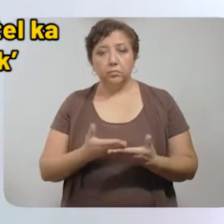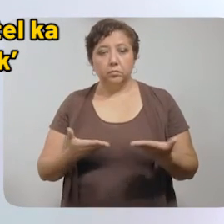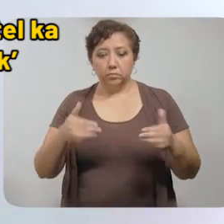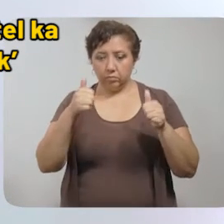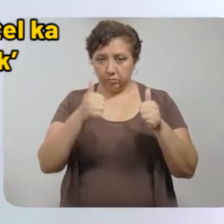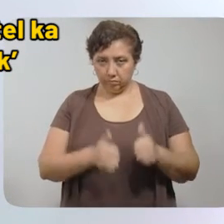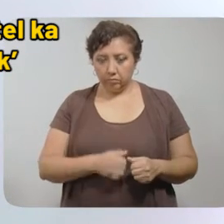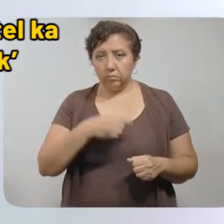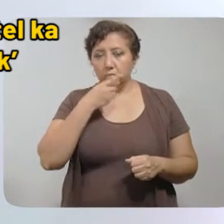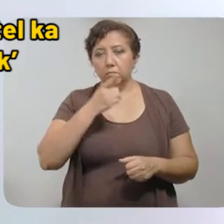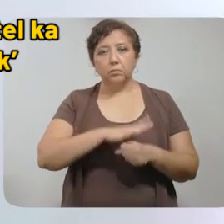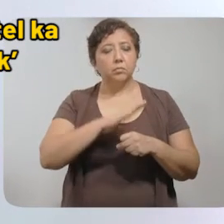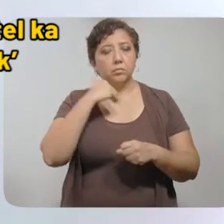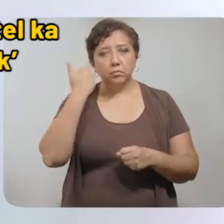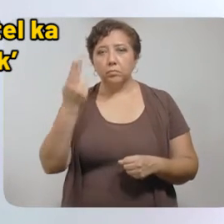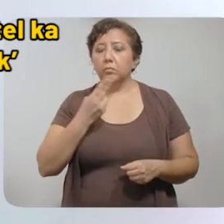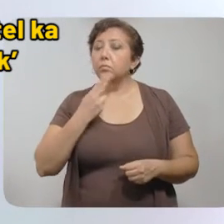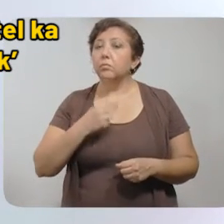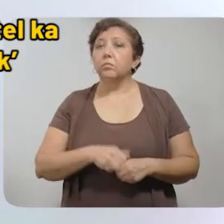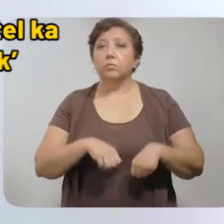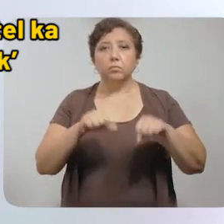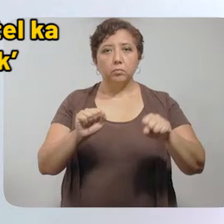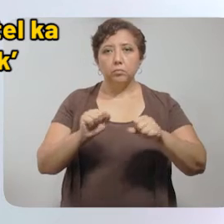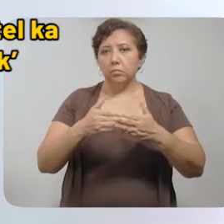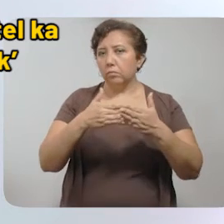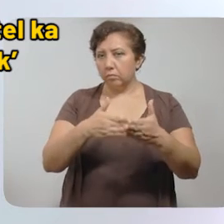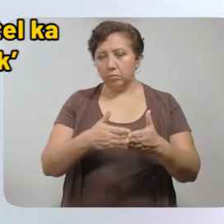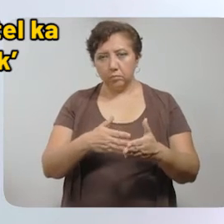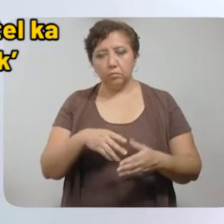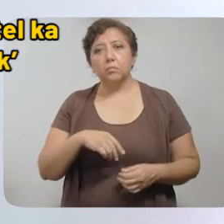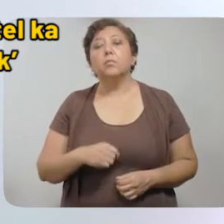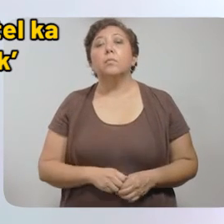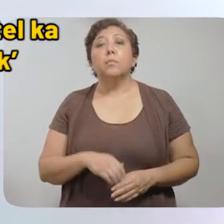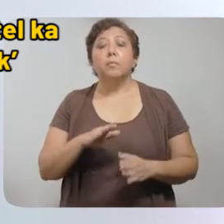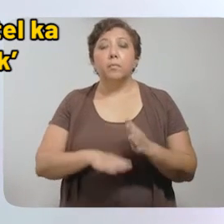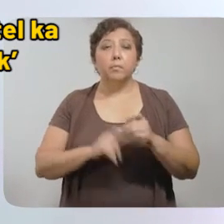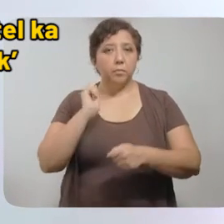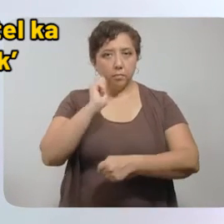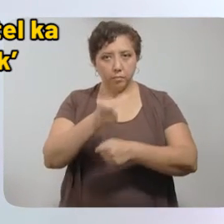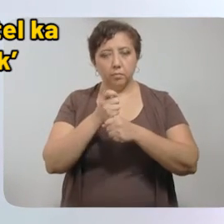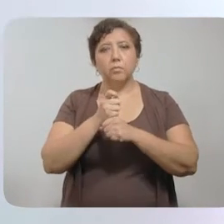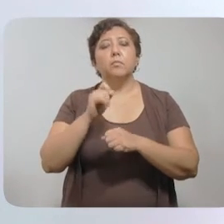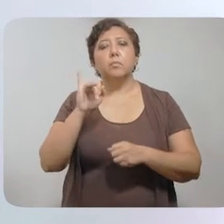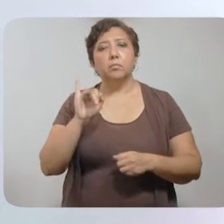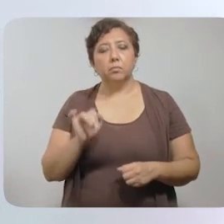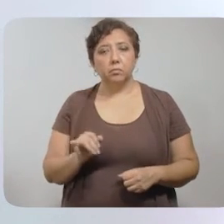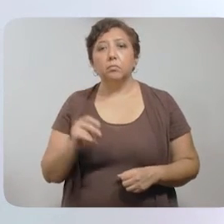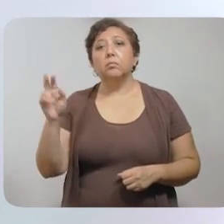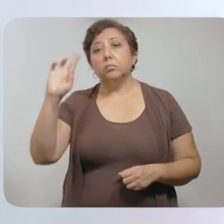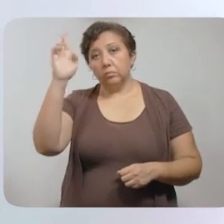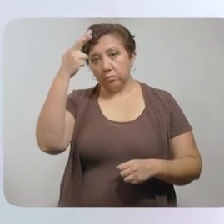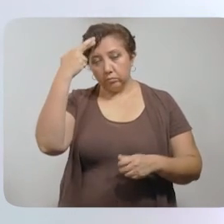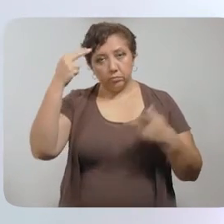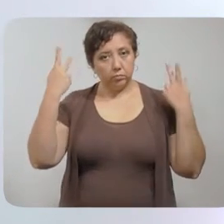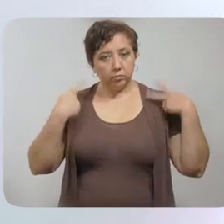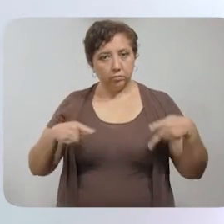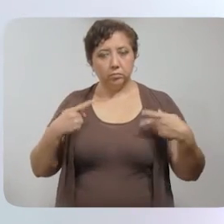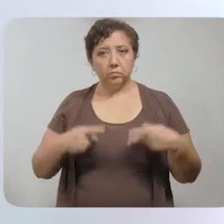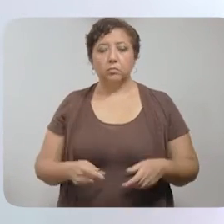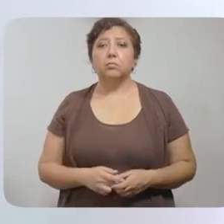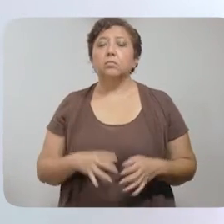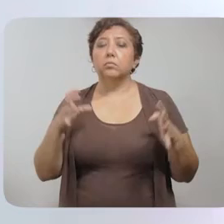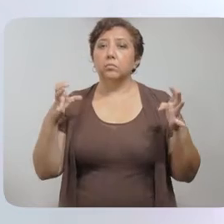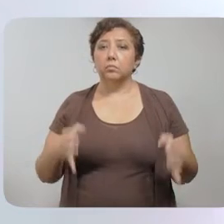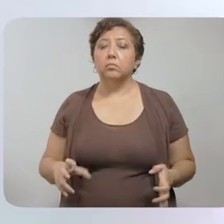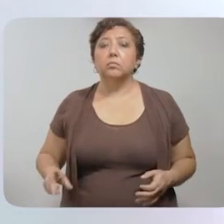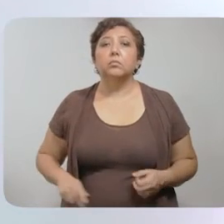se prohibirá el uso de cualquier vehículo acuático con motor, excepto las dedicadas a la pesca ribereña. Se les recuerda a la gente que se